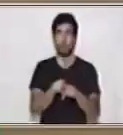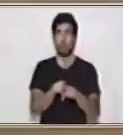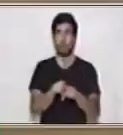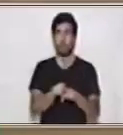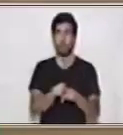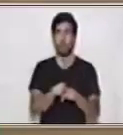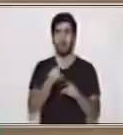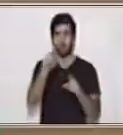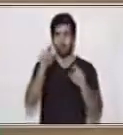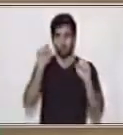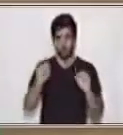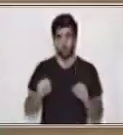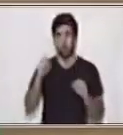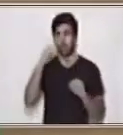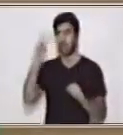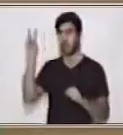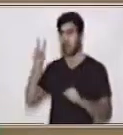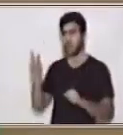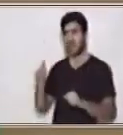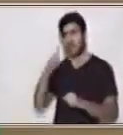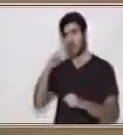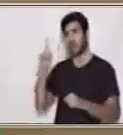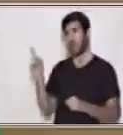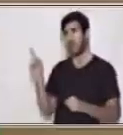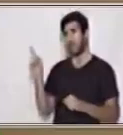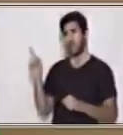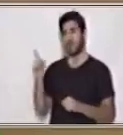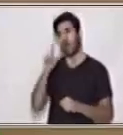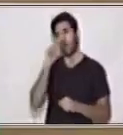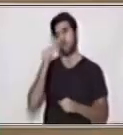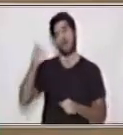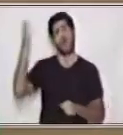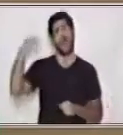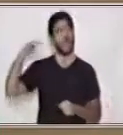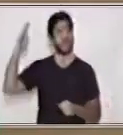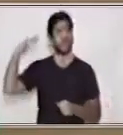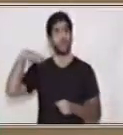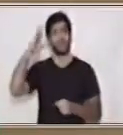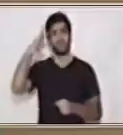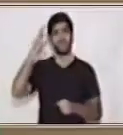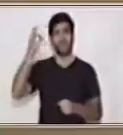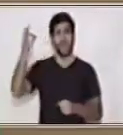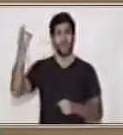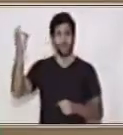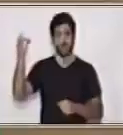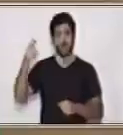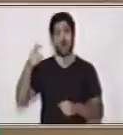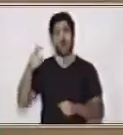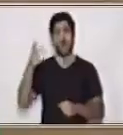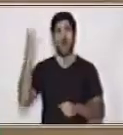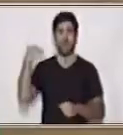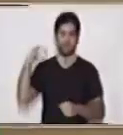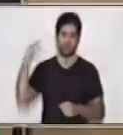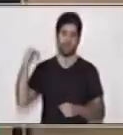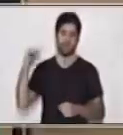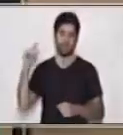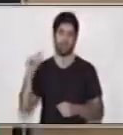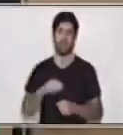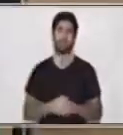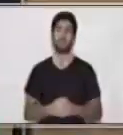leamos esta frase. Se le atribuye a Sócrates. En algún momento lo escucharás o estudiarás más de él. Fue un filósofo